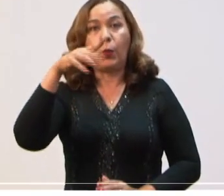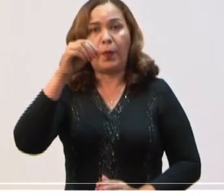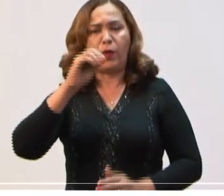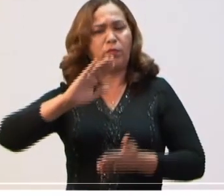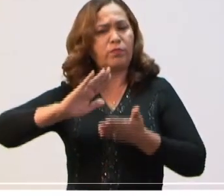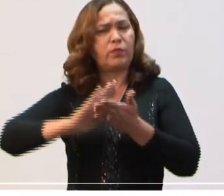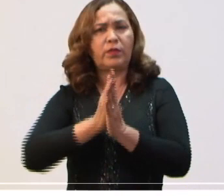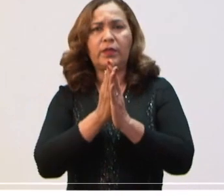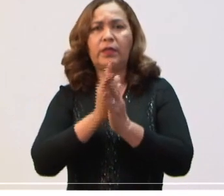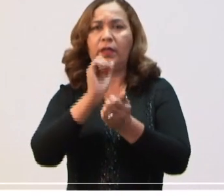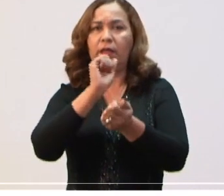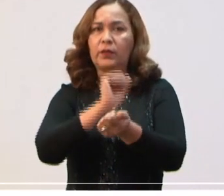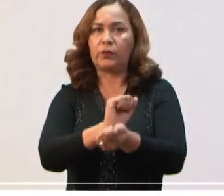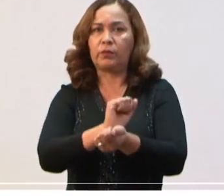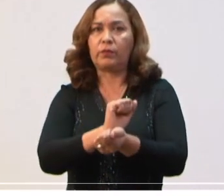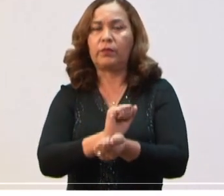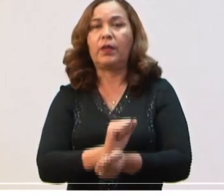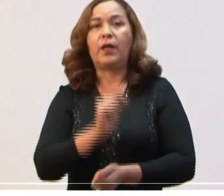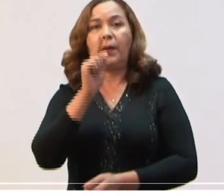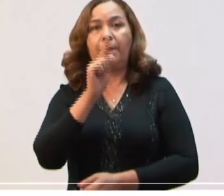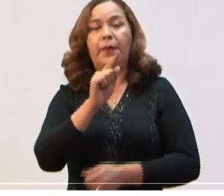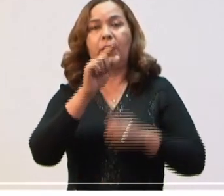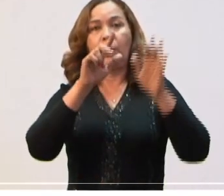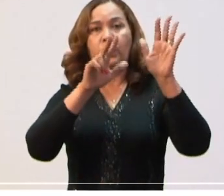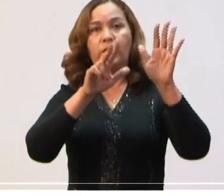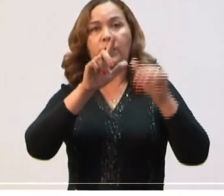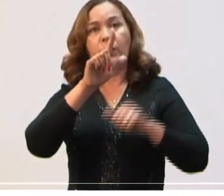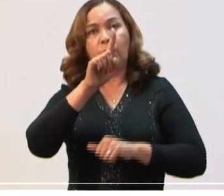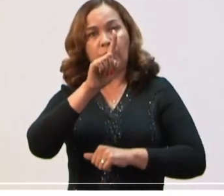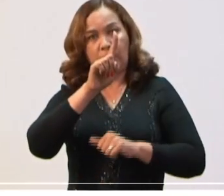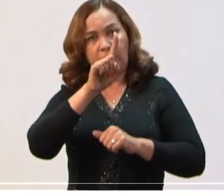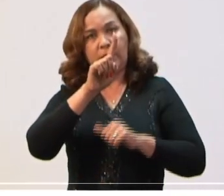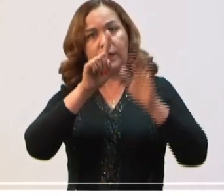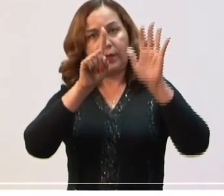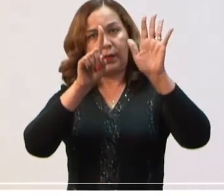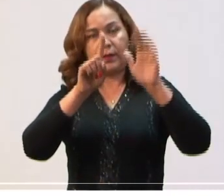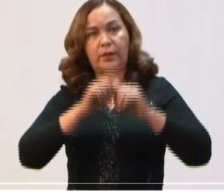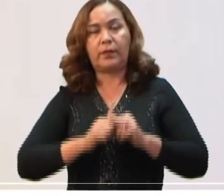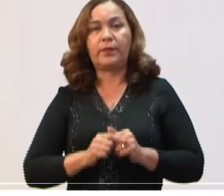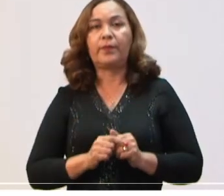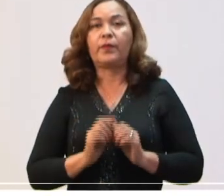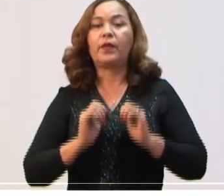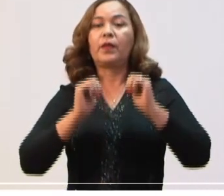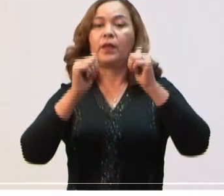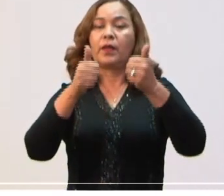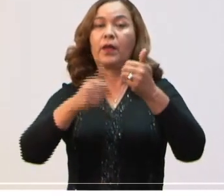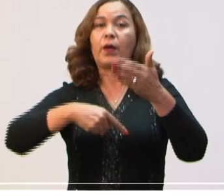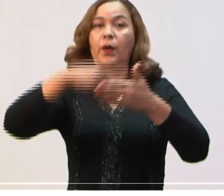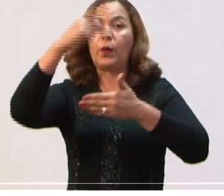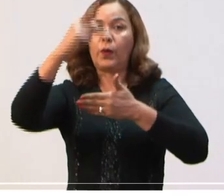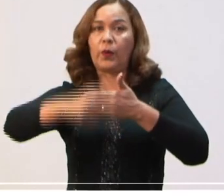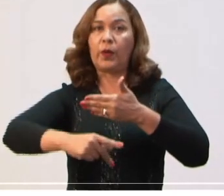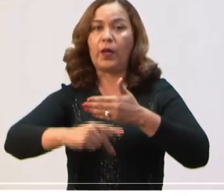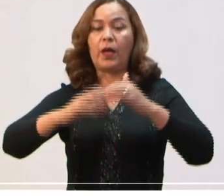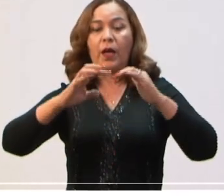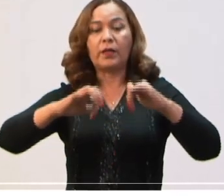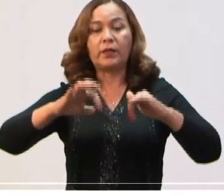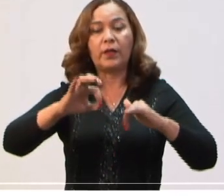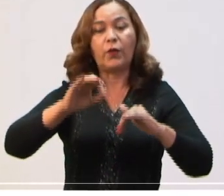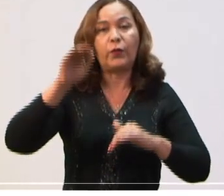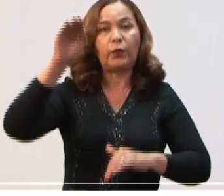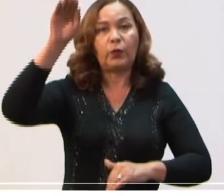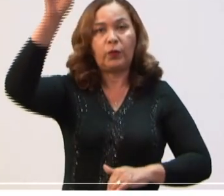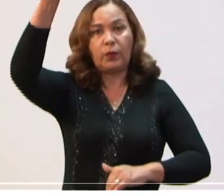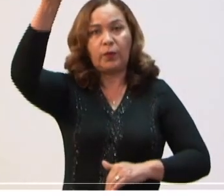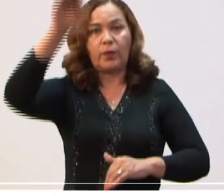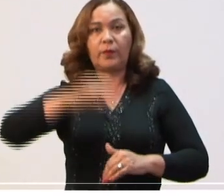carúpano la abolición de la esclavitud 1816 lanzamiento del programa sembrando